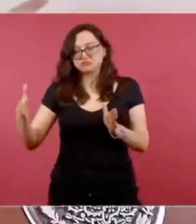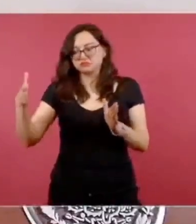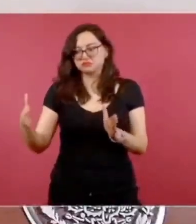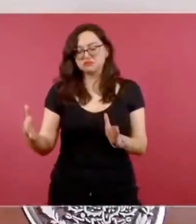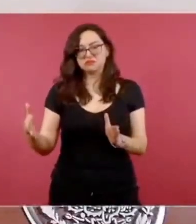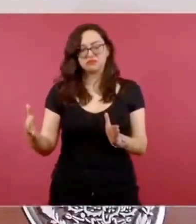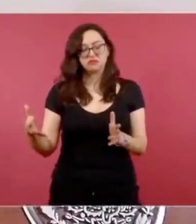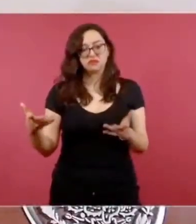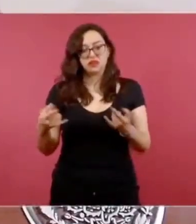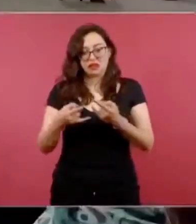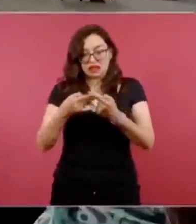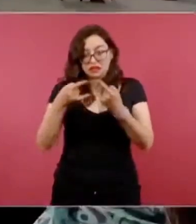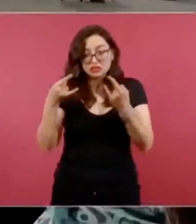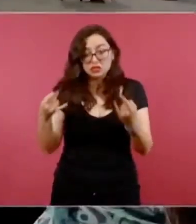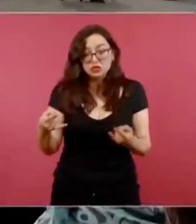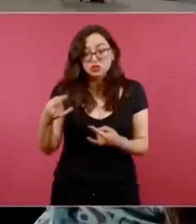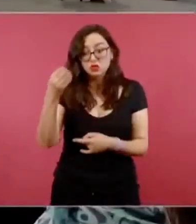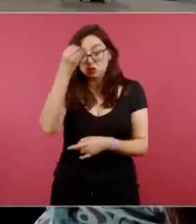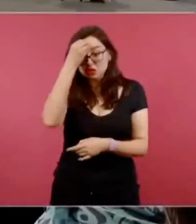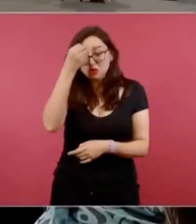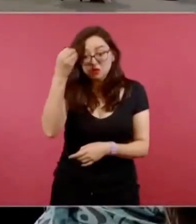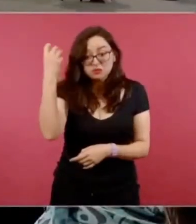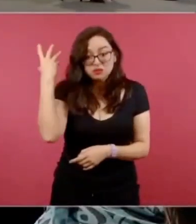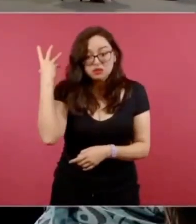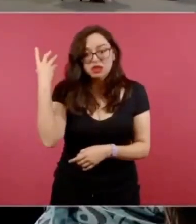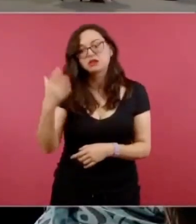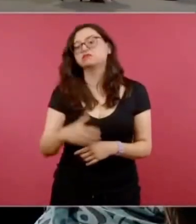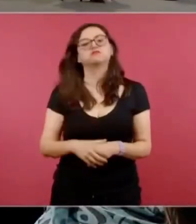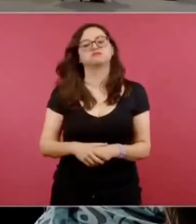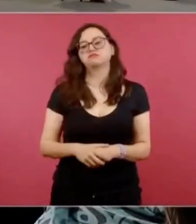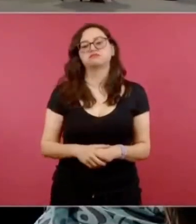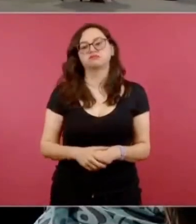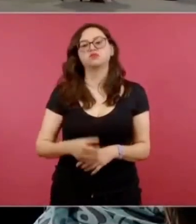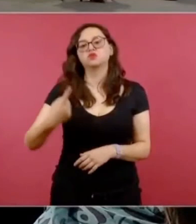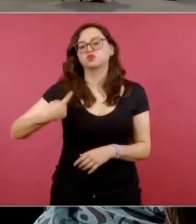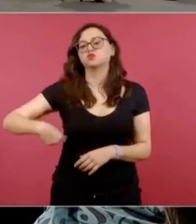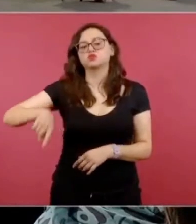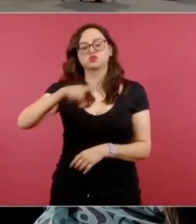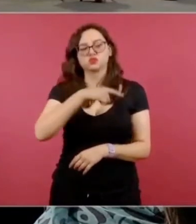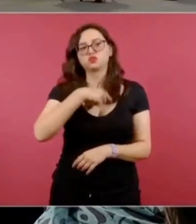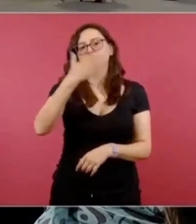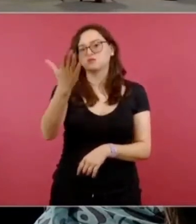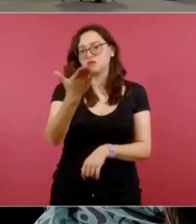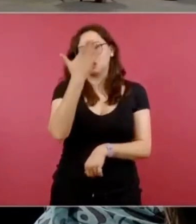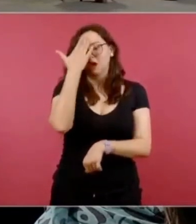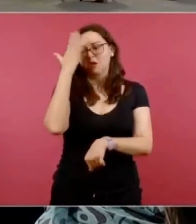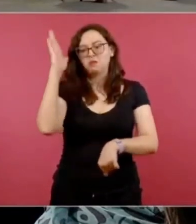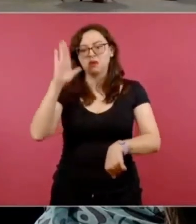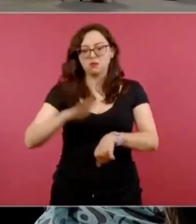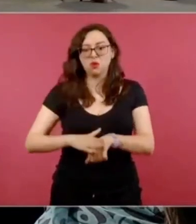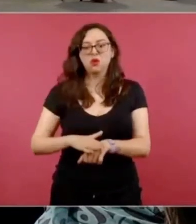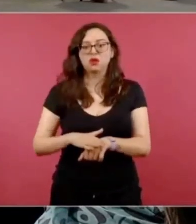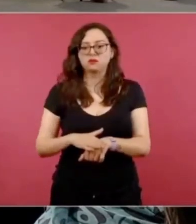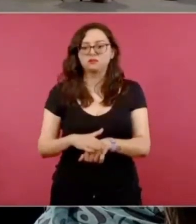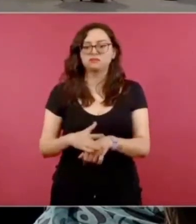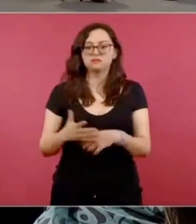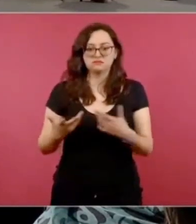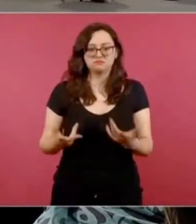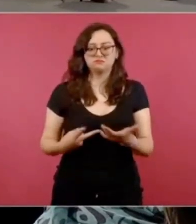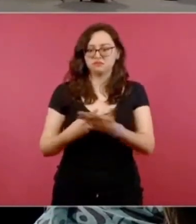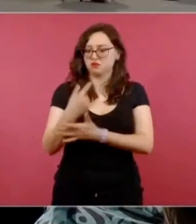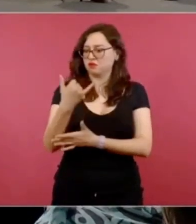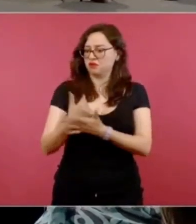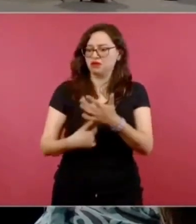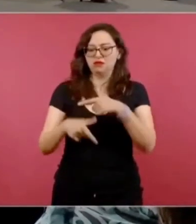Entonces, nosotros defendemos ese proyecto que ya lo habían hecho a un lado